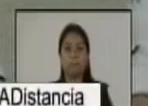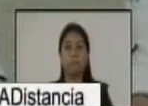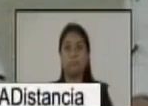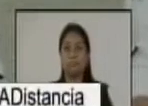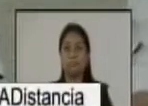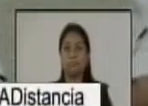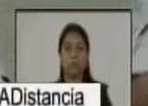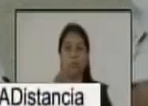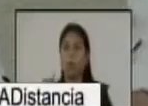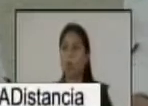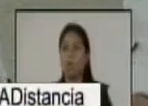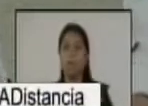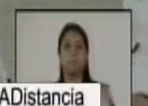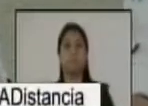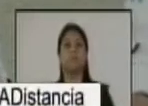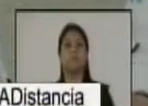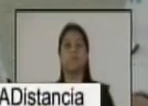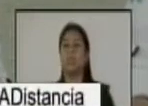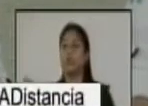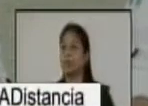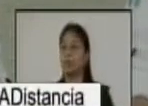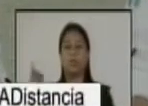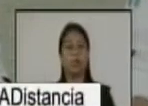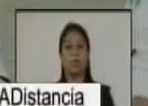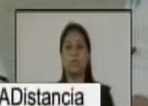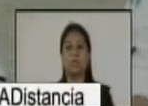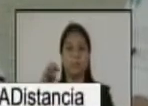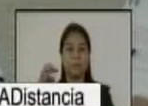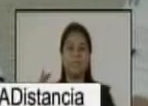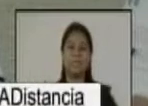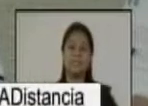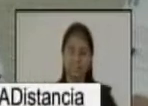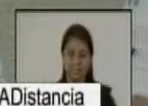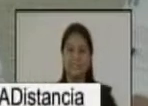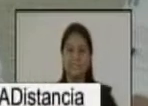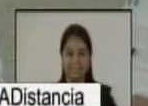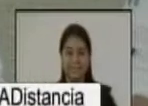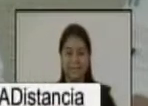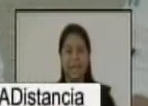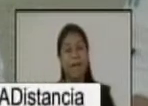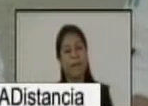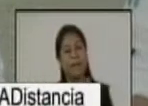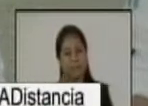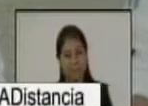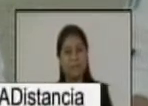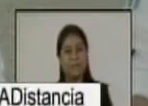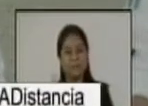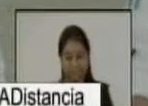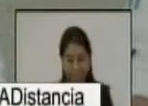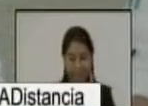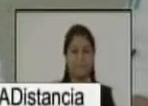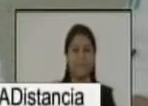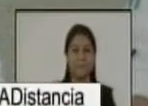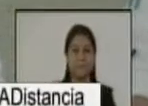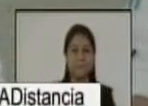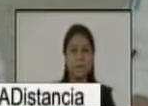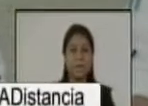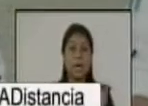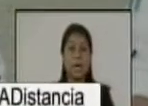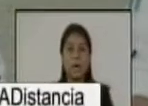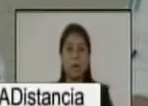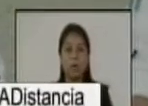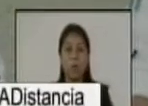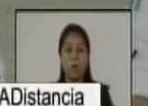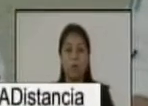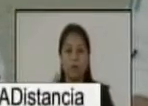Todos en el país vamos a estar de vacaciones y aprovechémoslos para estar aislados, para que no lleguemos a 20